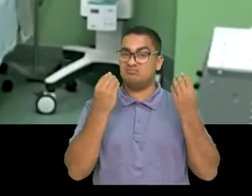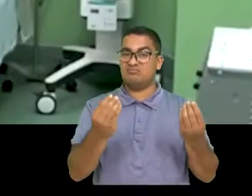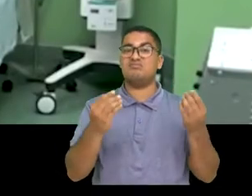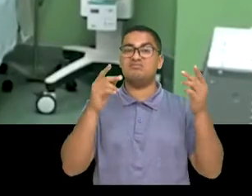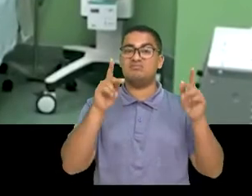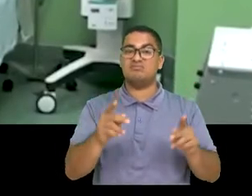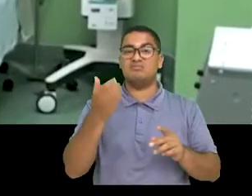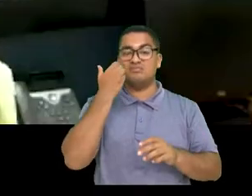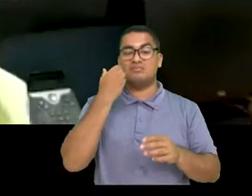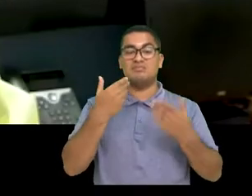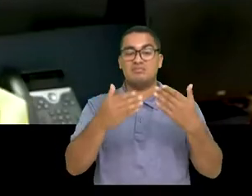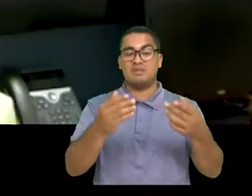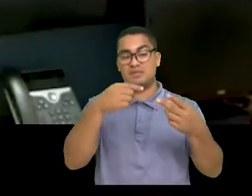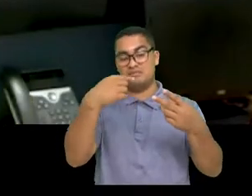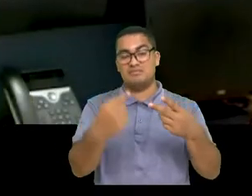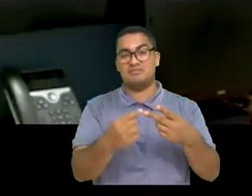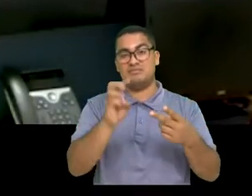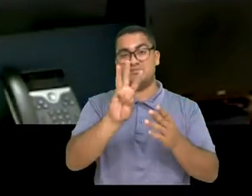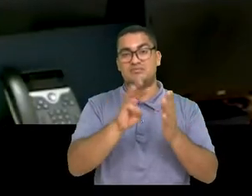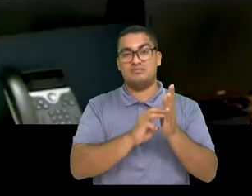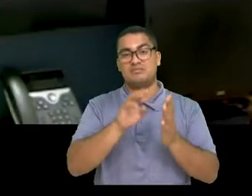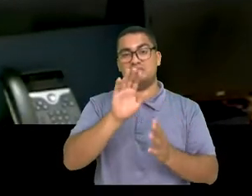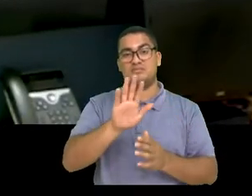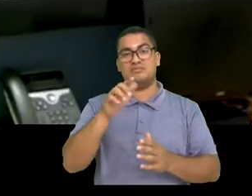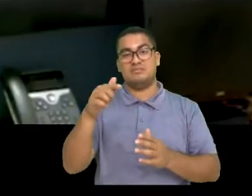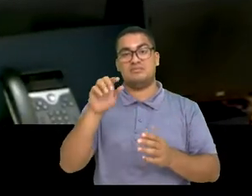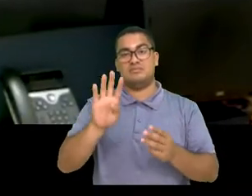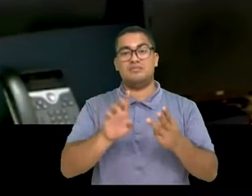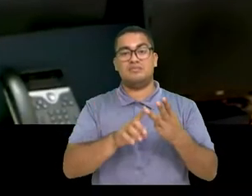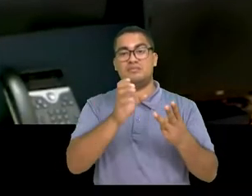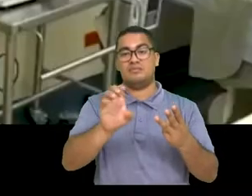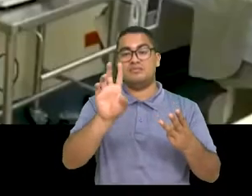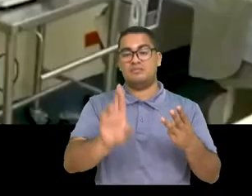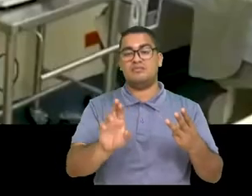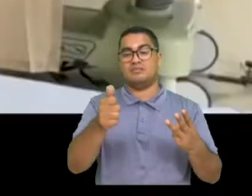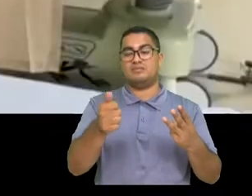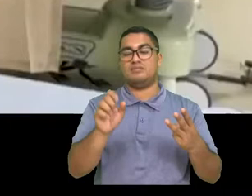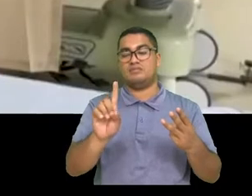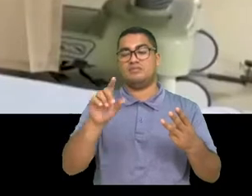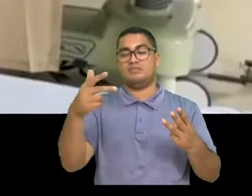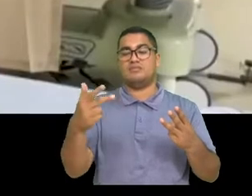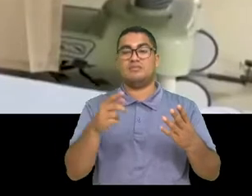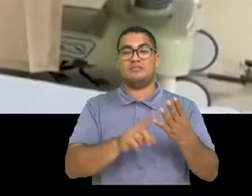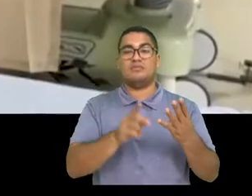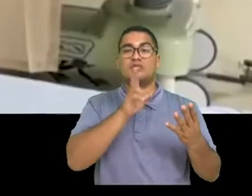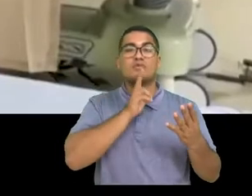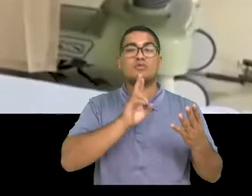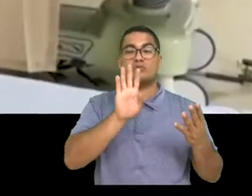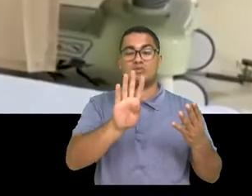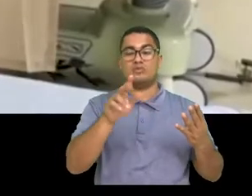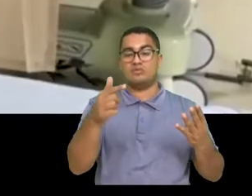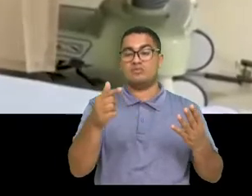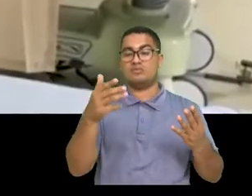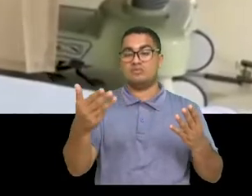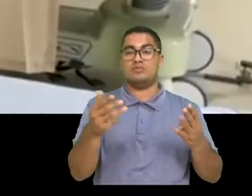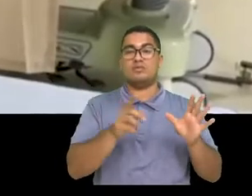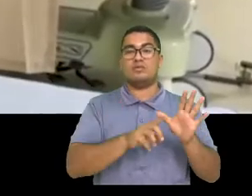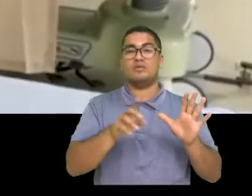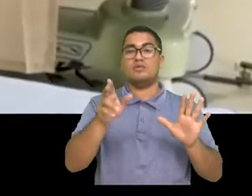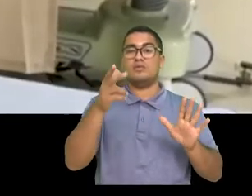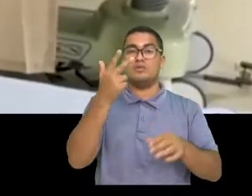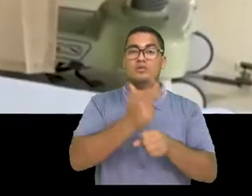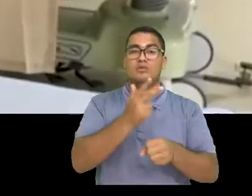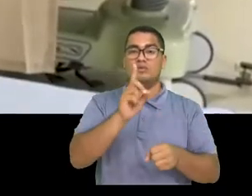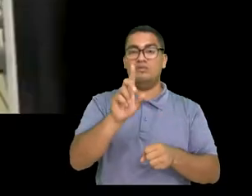sigue Panamá con 3.574, Costa Rica con 618, Honduras 419, Guatemala